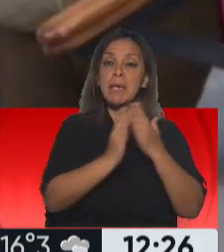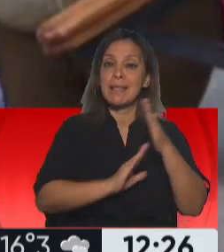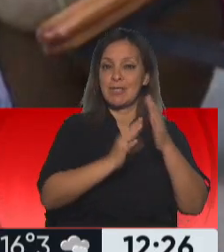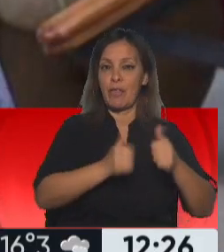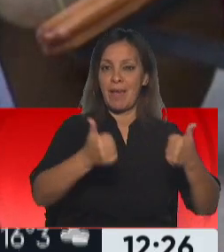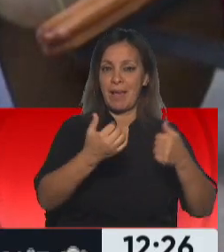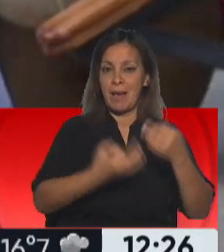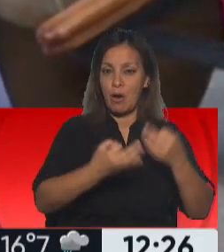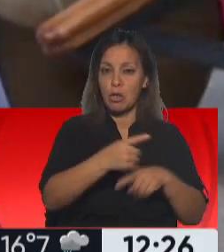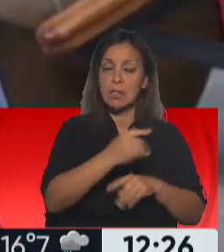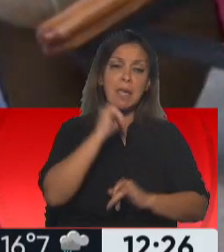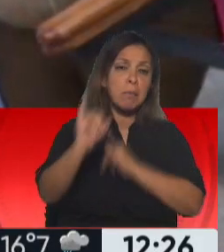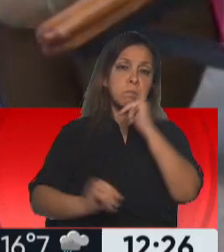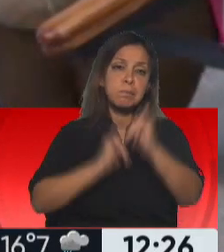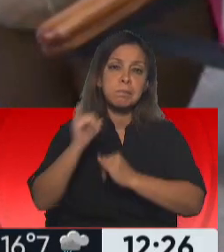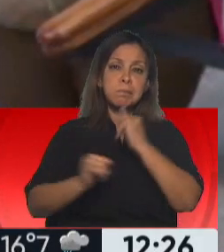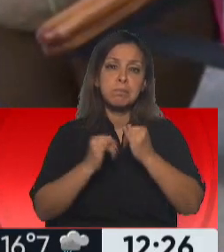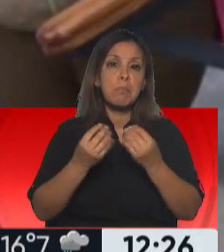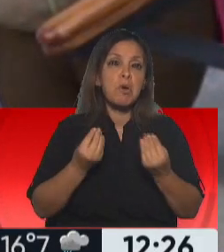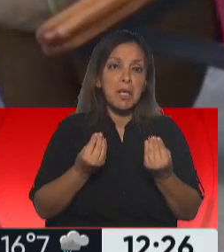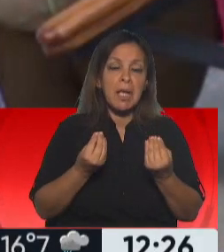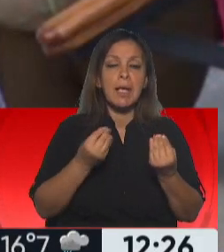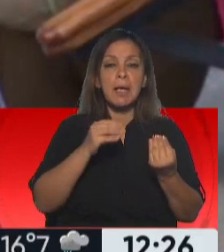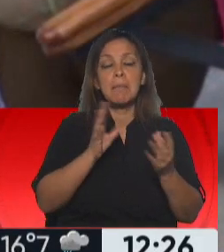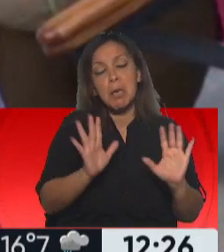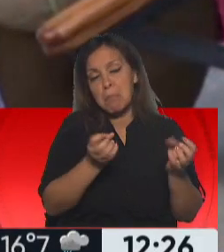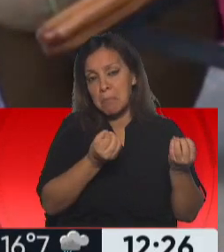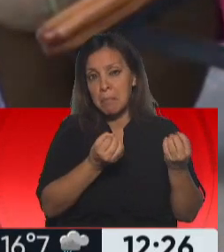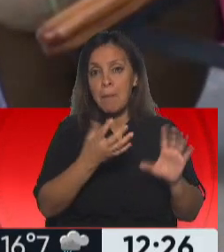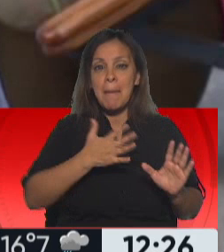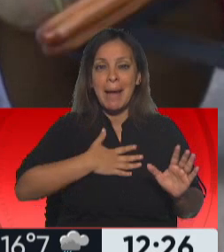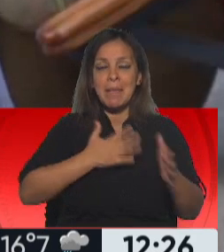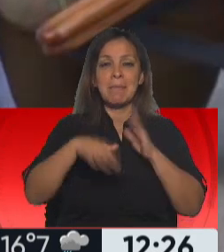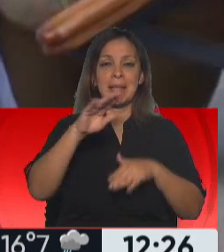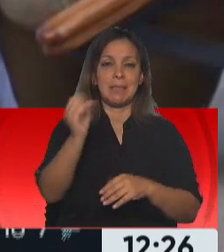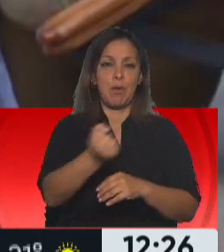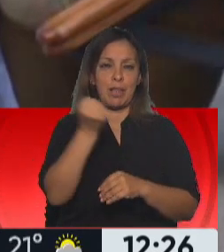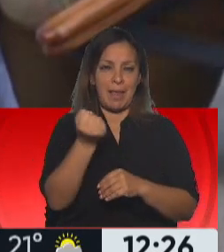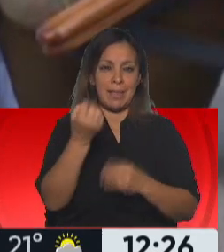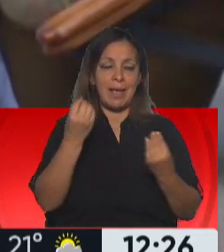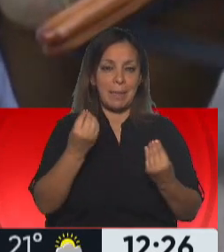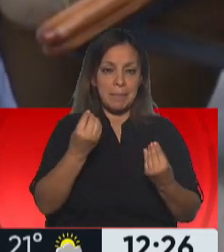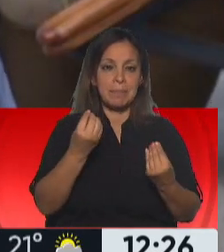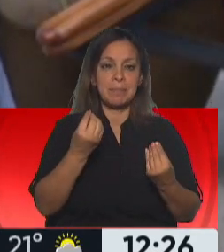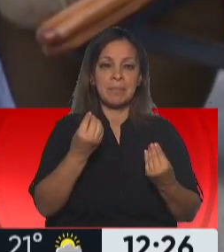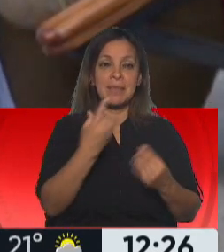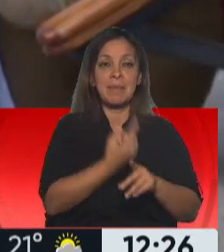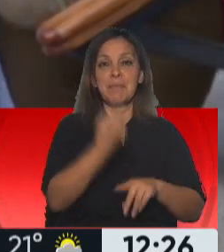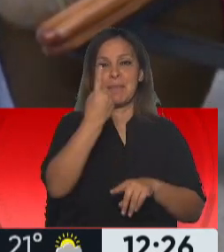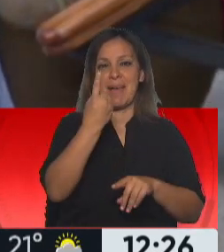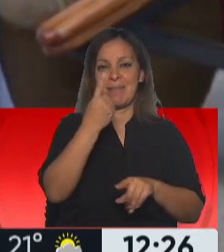fue en el contexto que lo ha dicho. Pero bueno, yo creo que lo más importante, creo que ha demostrado en su primera